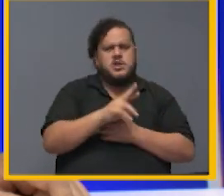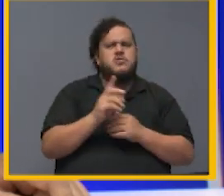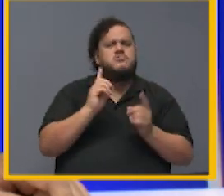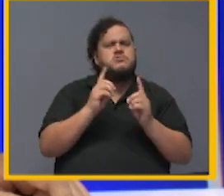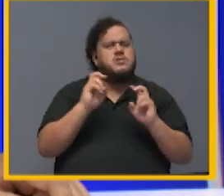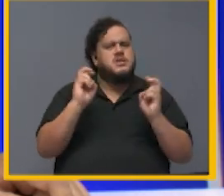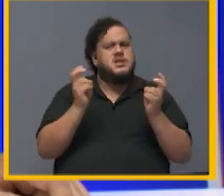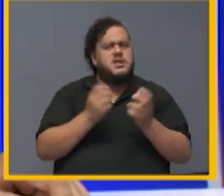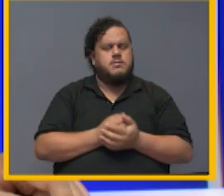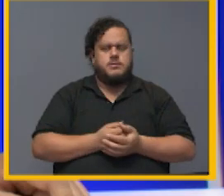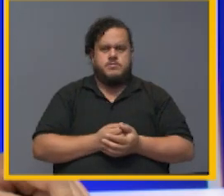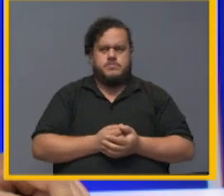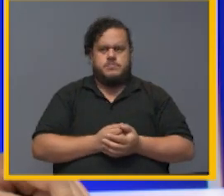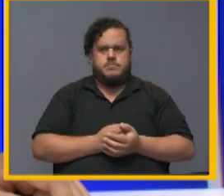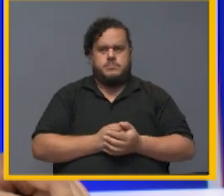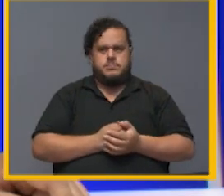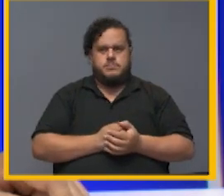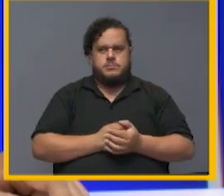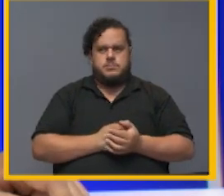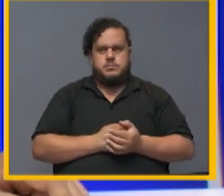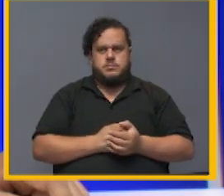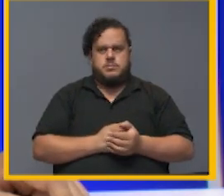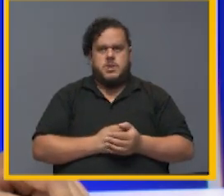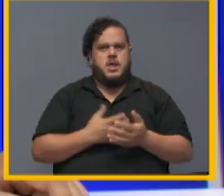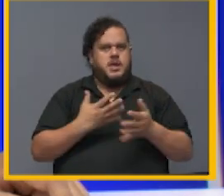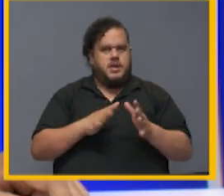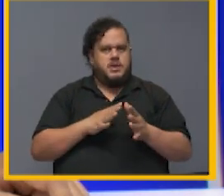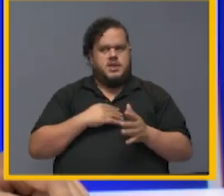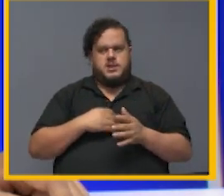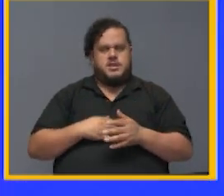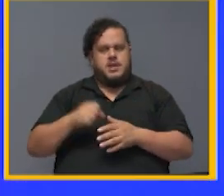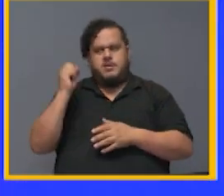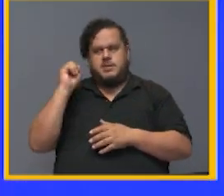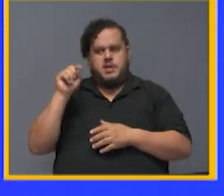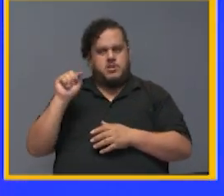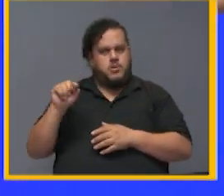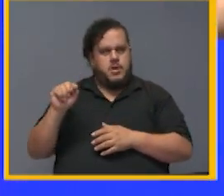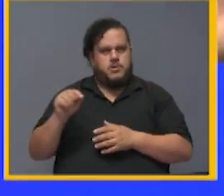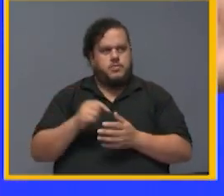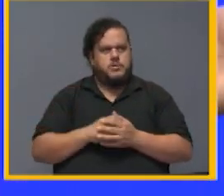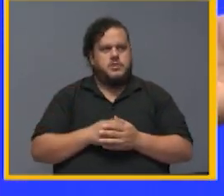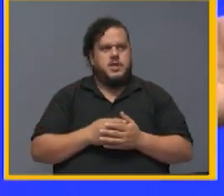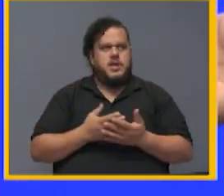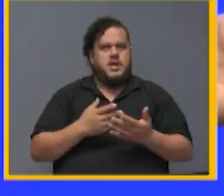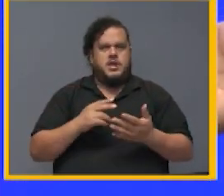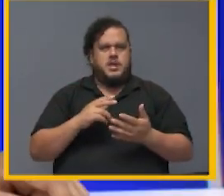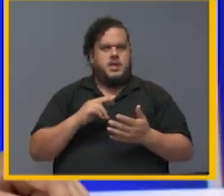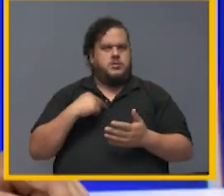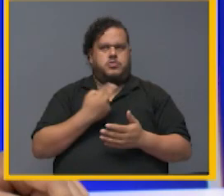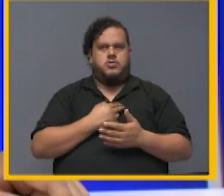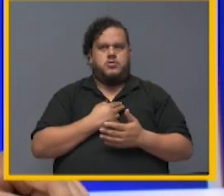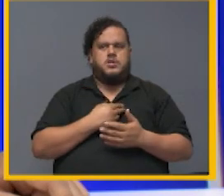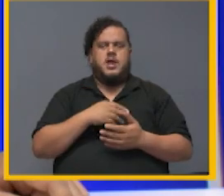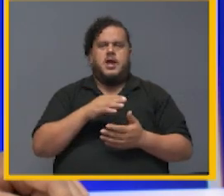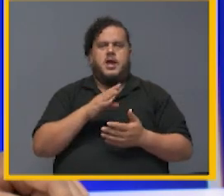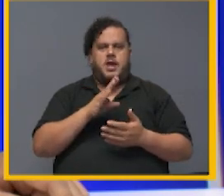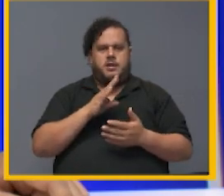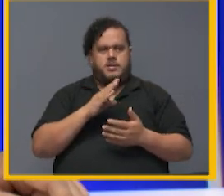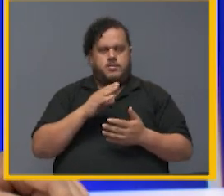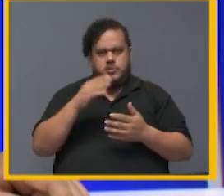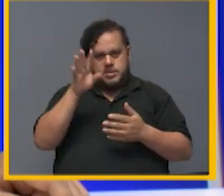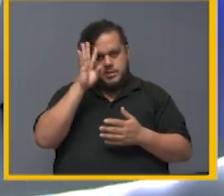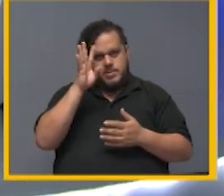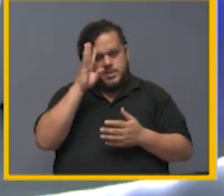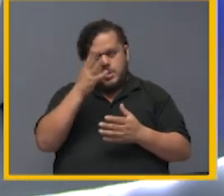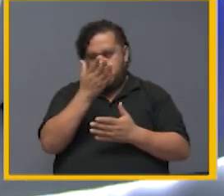tema? Y ya hasta te estaba tirando ladrillo a vos, ¿verdad? Sí. Que habíamos inventado la salida de Alonso Martínez. Cuidado que después nos